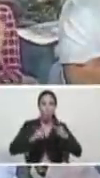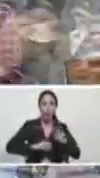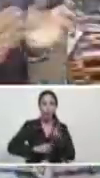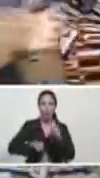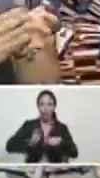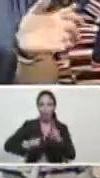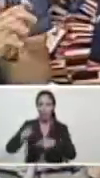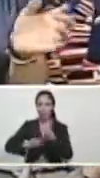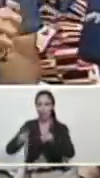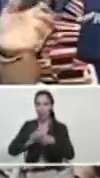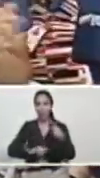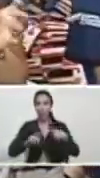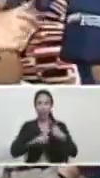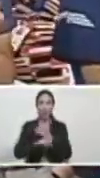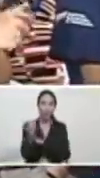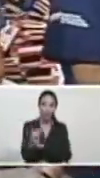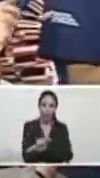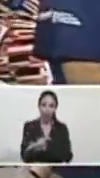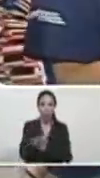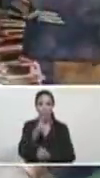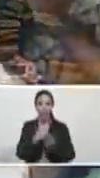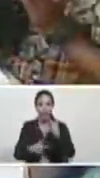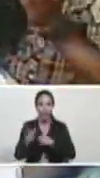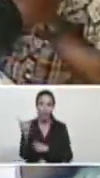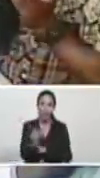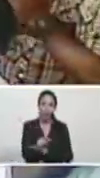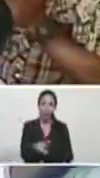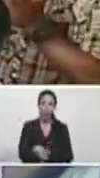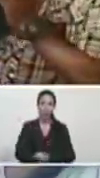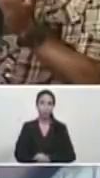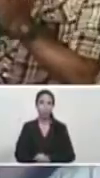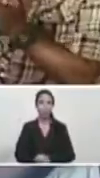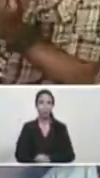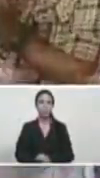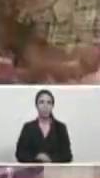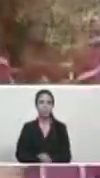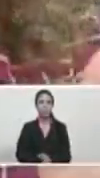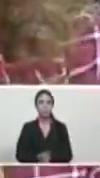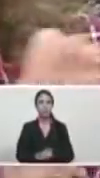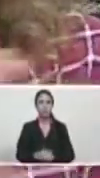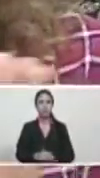anuncio, una mesa de precios productiva.